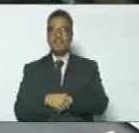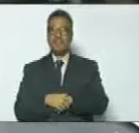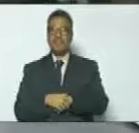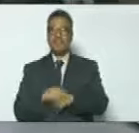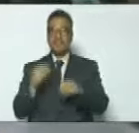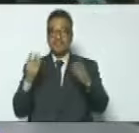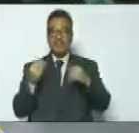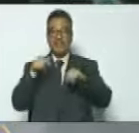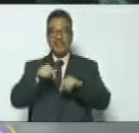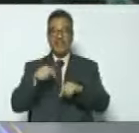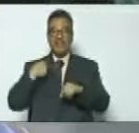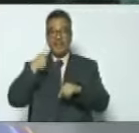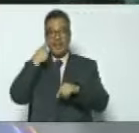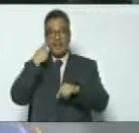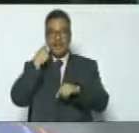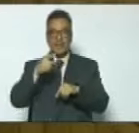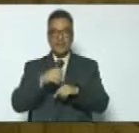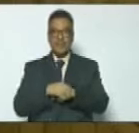Viene una dinastía porque yo